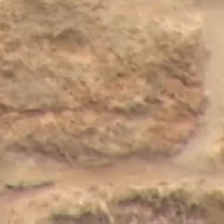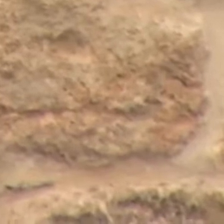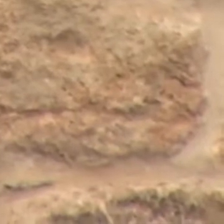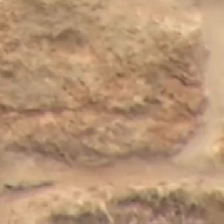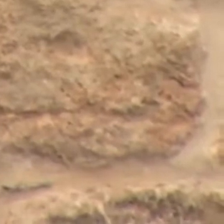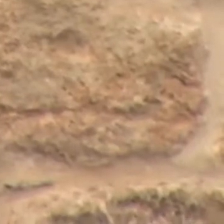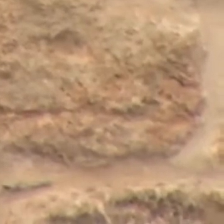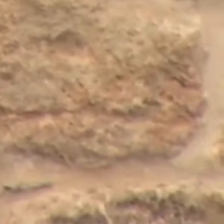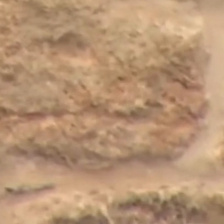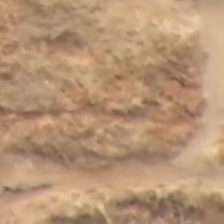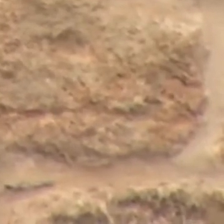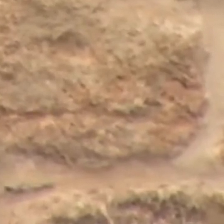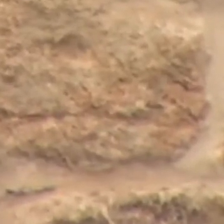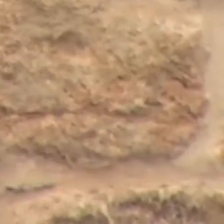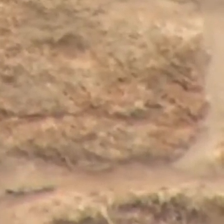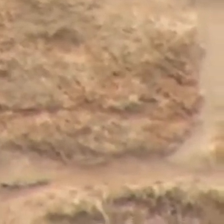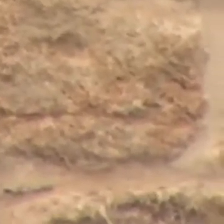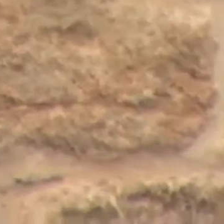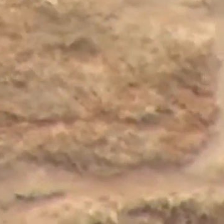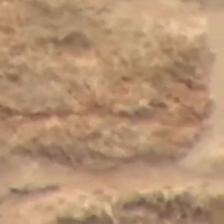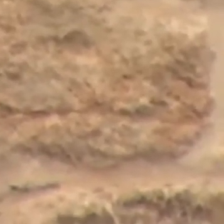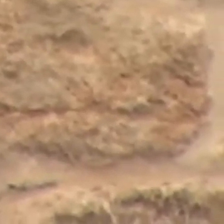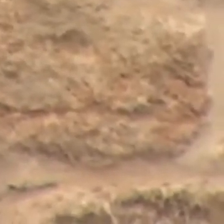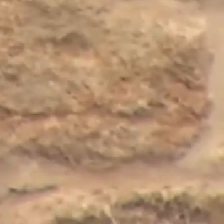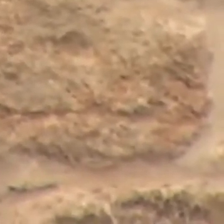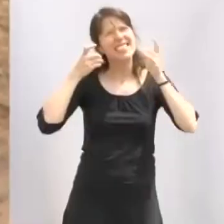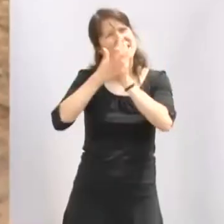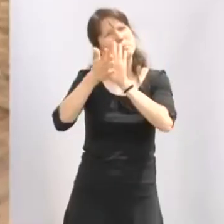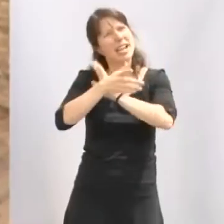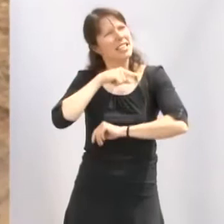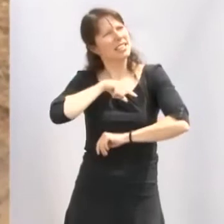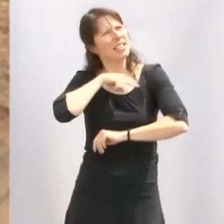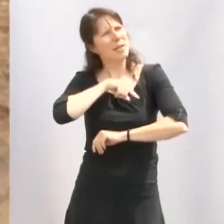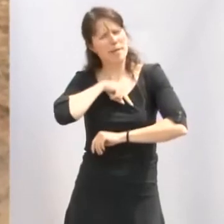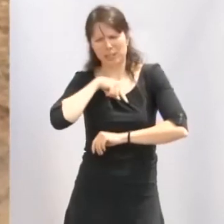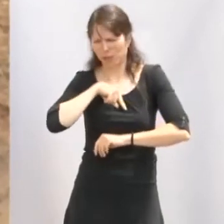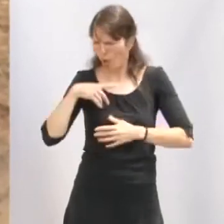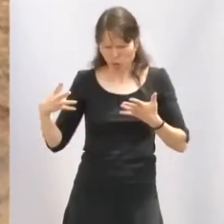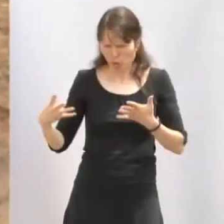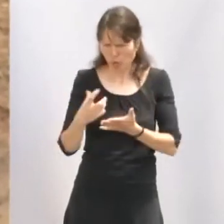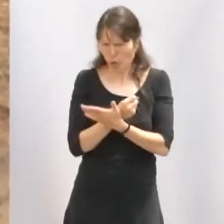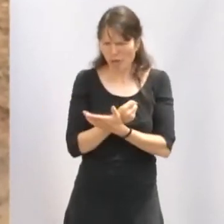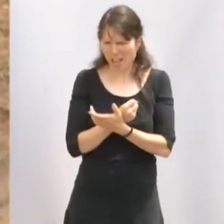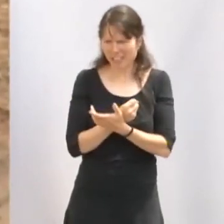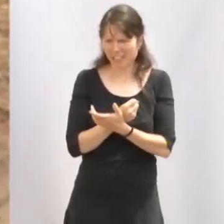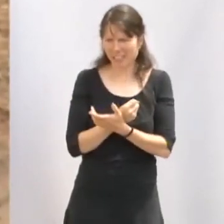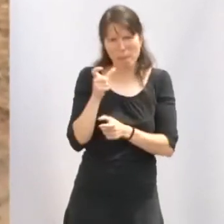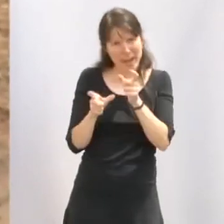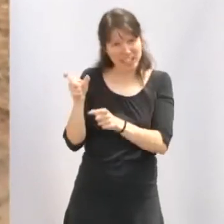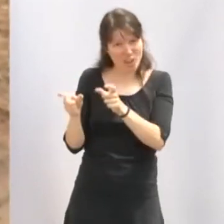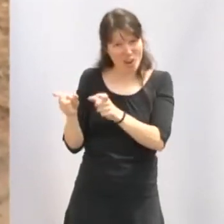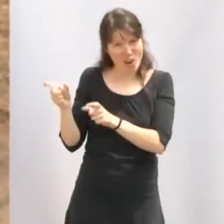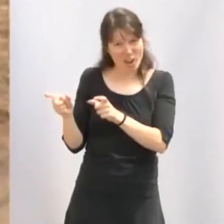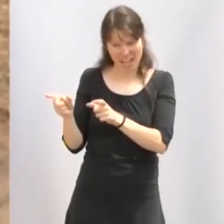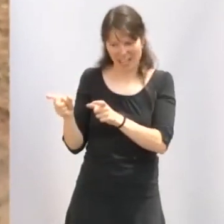gracias. Les aseguro que tratar de explicar el sentimiento que hoy todas y cada una de las personas